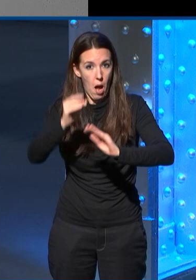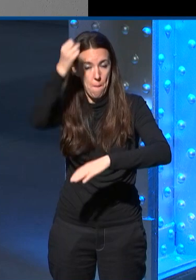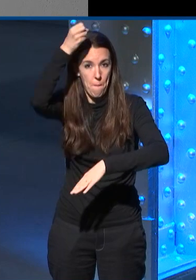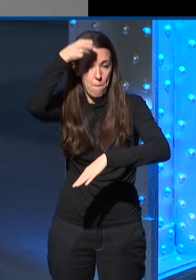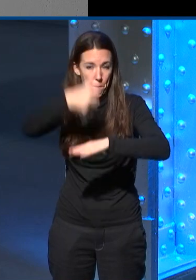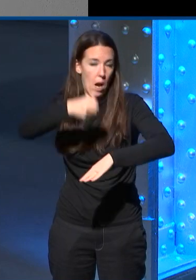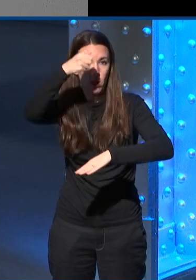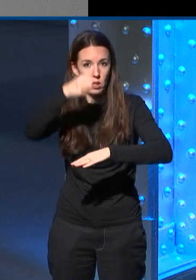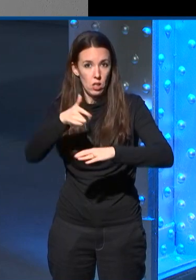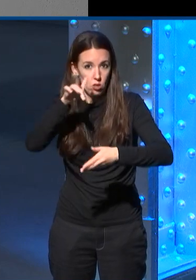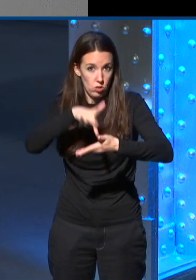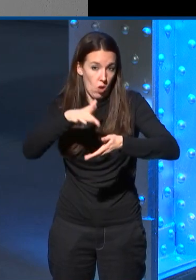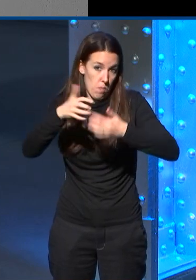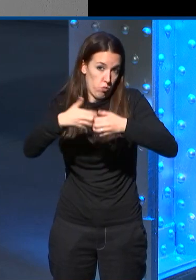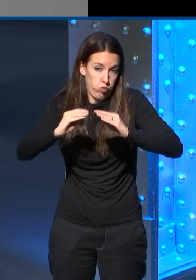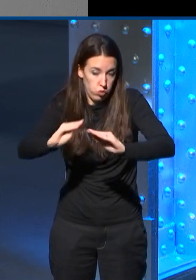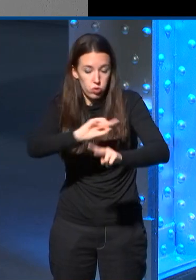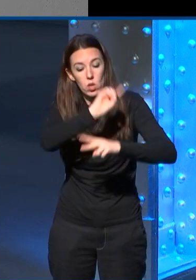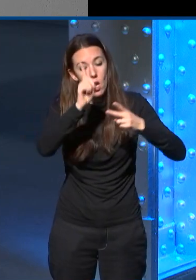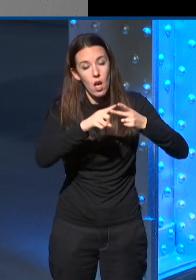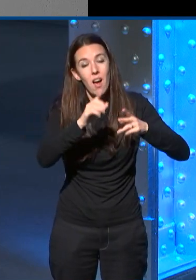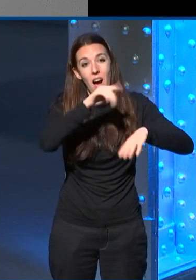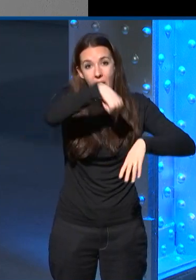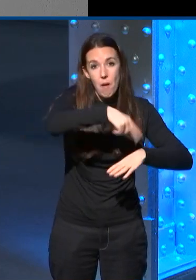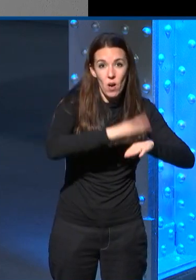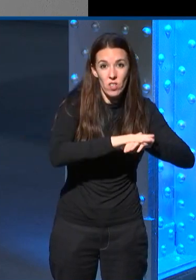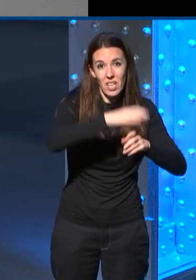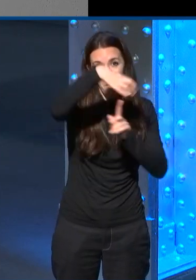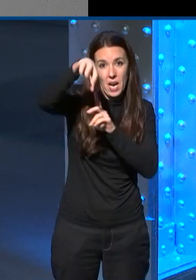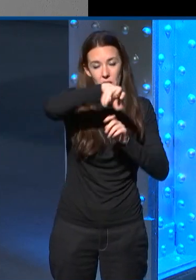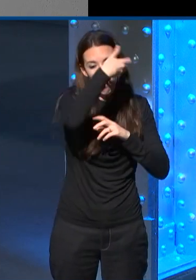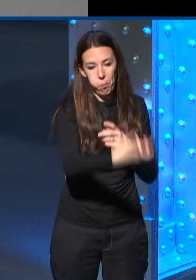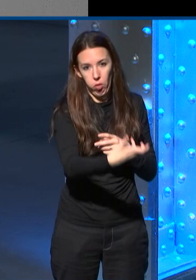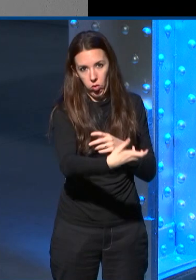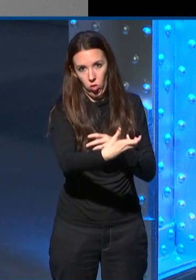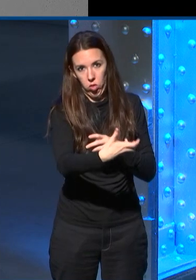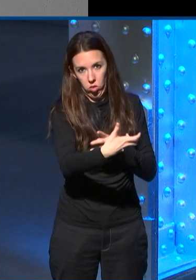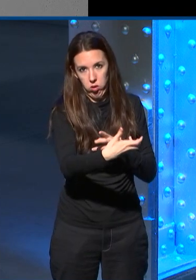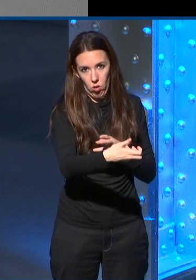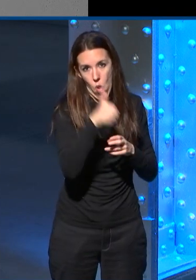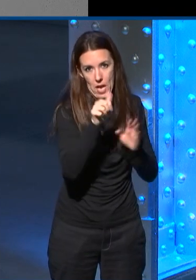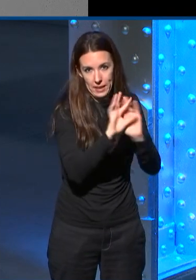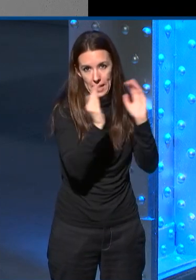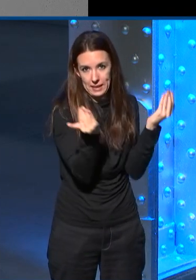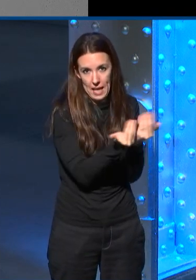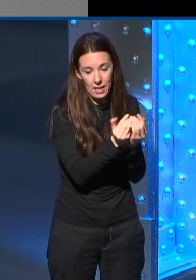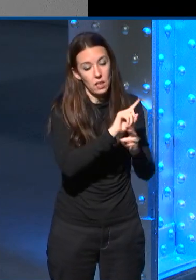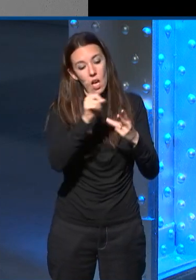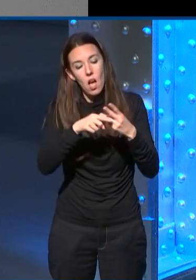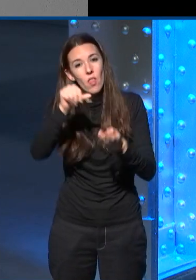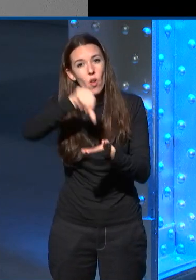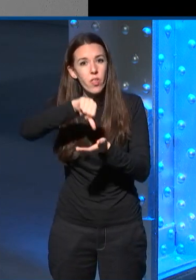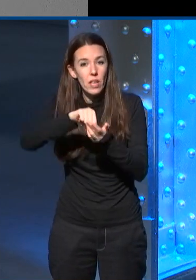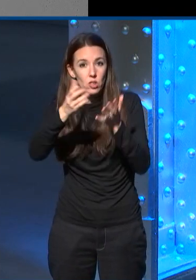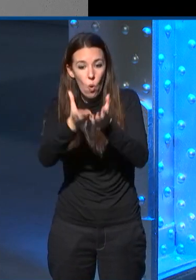momento dado cuando ya ha hecho su función. Abajo a la izquierda los restos del paracaídas con la parte de atrás de esa carcasa, y un poco en el centro de la imagen el